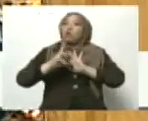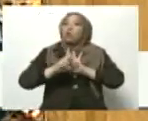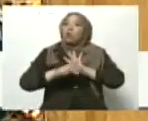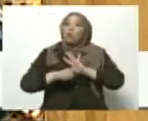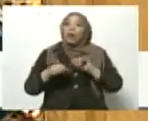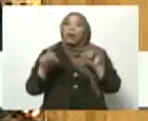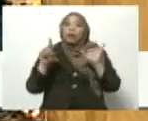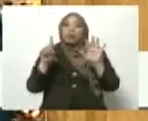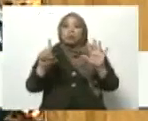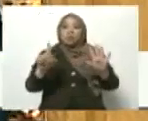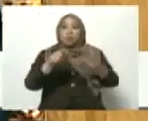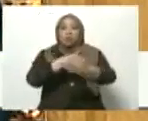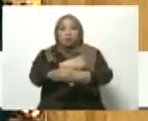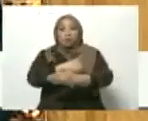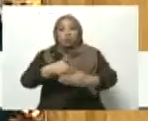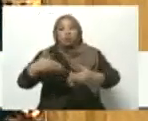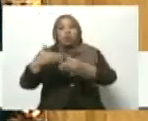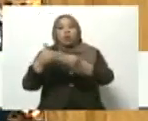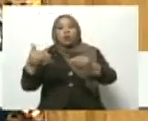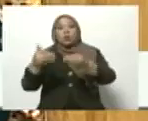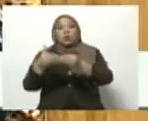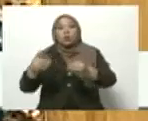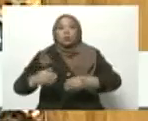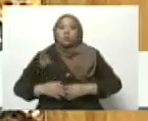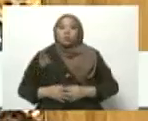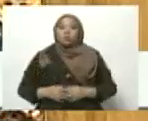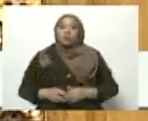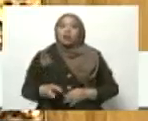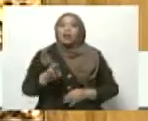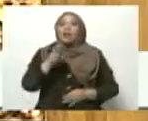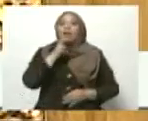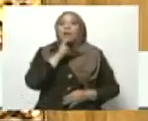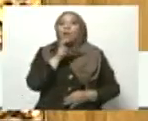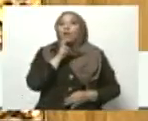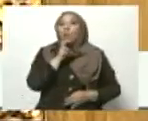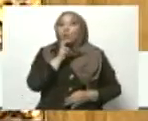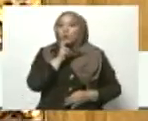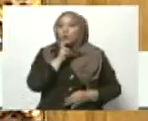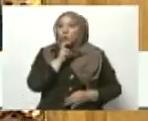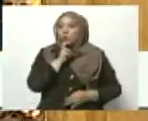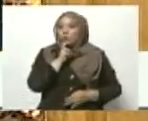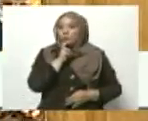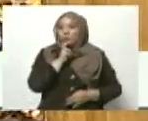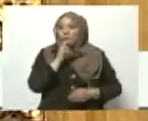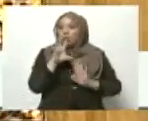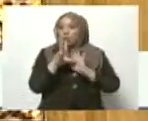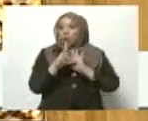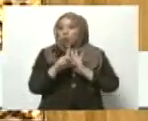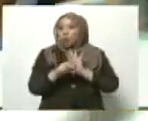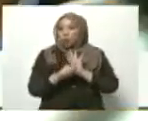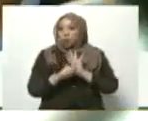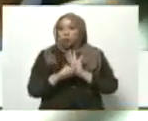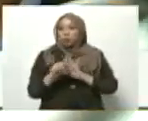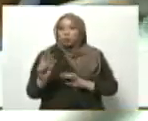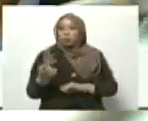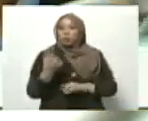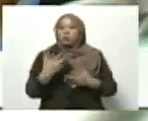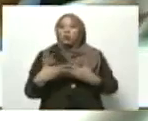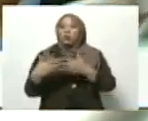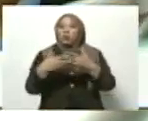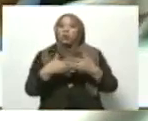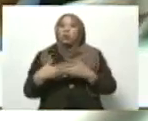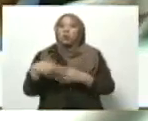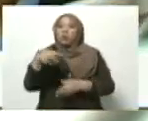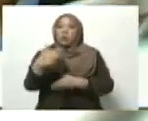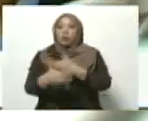6.000 millones de dólares. Ahí están. No lo dejamos. El oro de Estados Unidos, Bolton cuenta, cómo el ministro de Relaciones